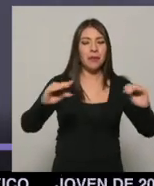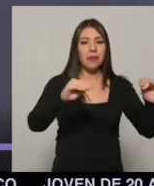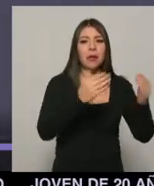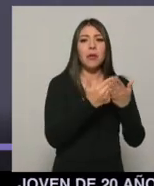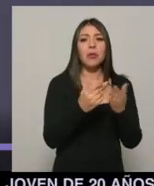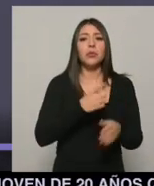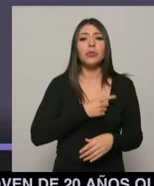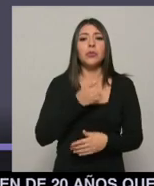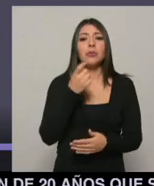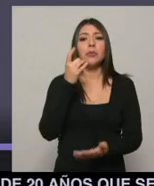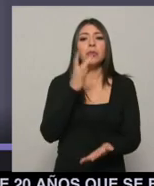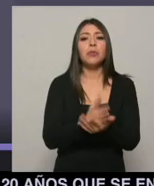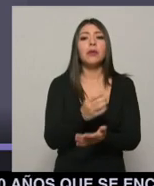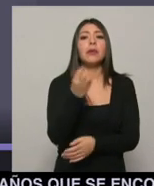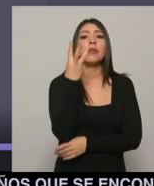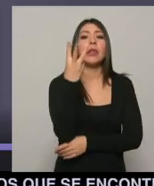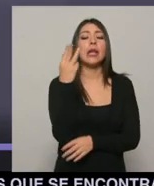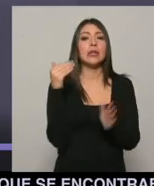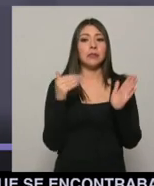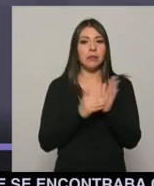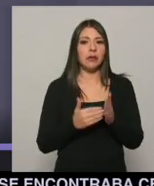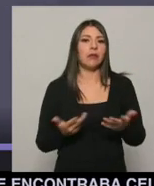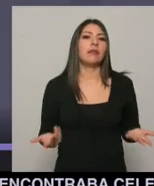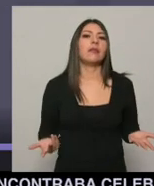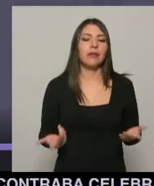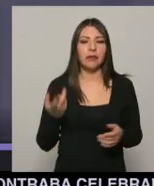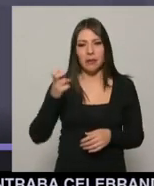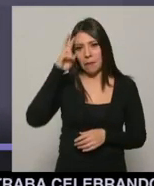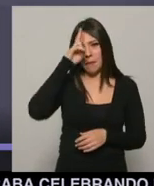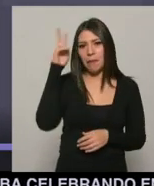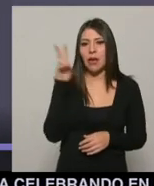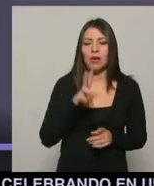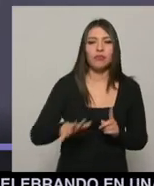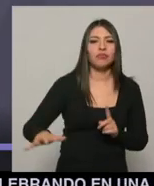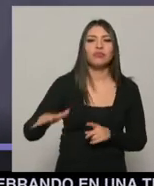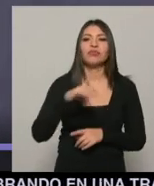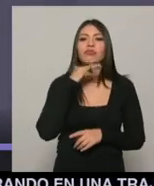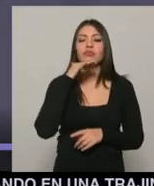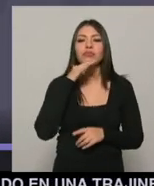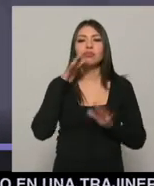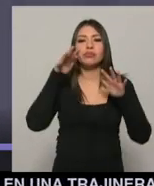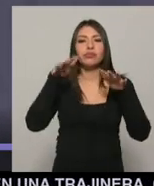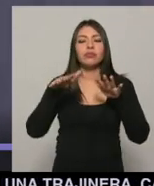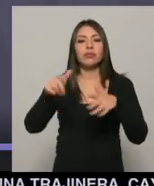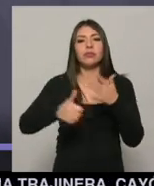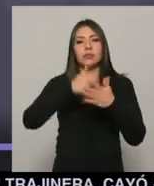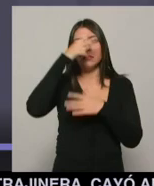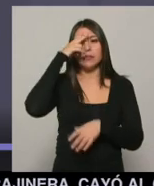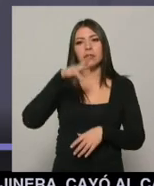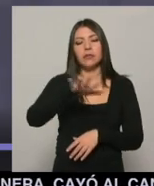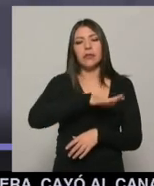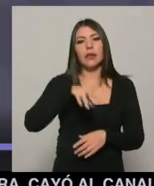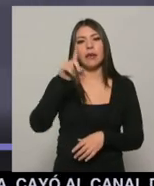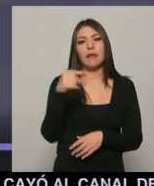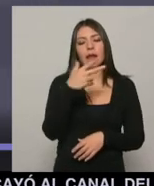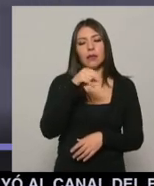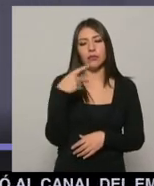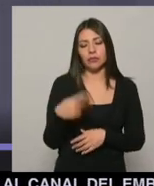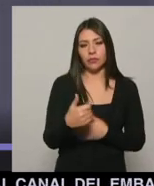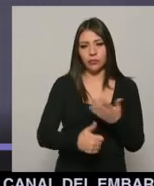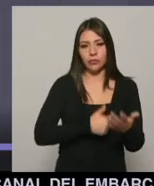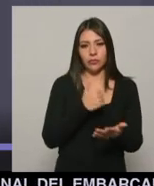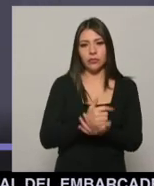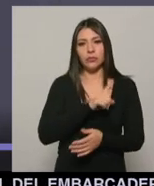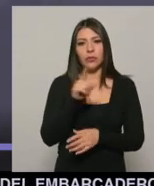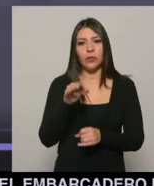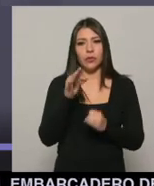Hoy solamente tenemos 3,000 apagafuegos. Pues por supuesto que hubo una gran contaminación que llegó a la Ciudad de México y que le hizo un grave daño a esta ciudad. Y por